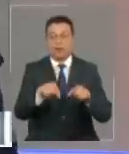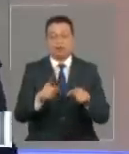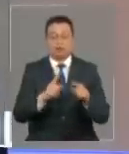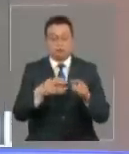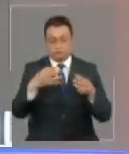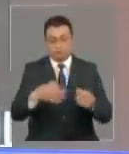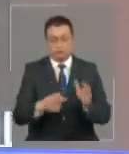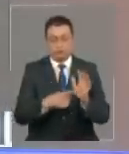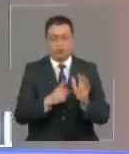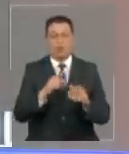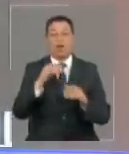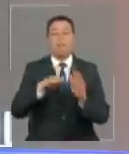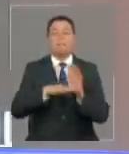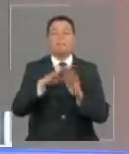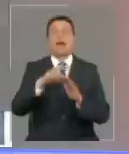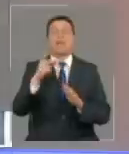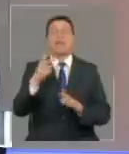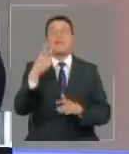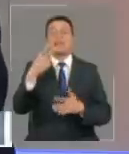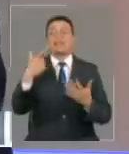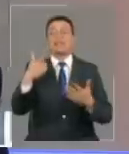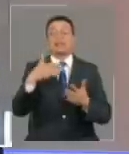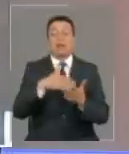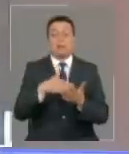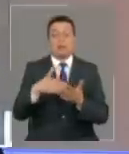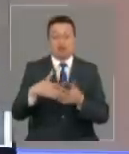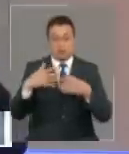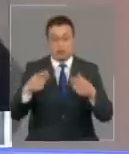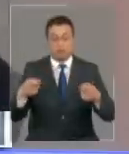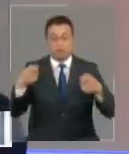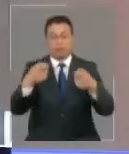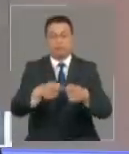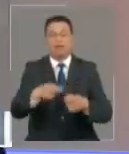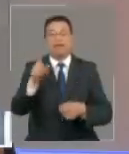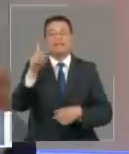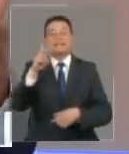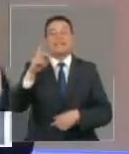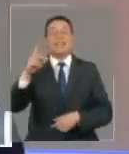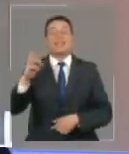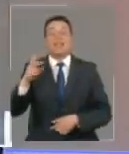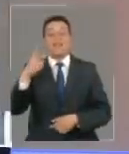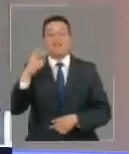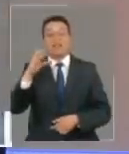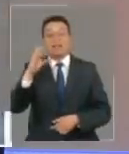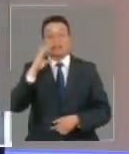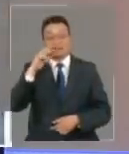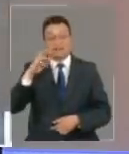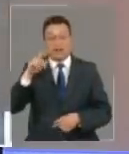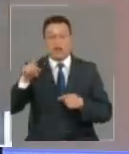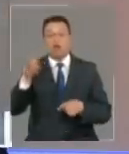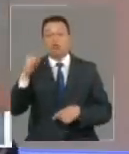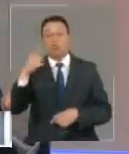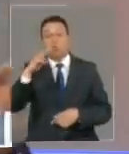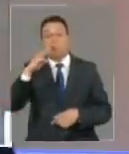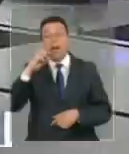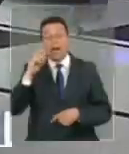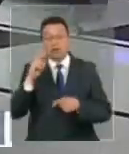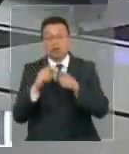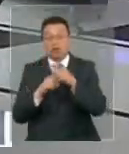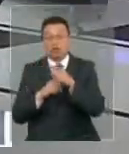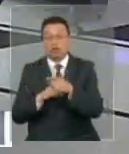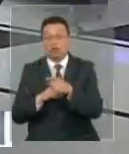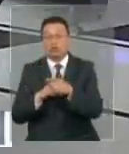efectivo. Nosotros hemos invertido más de 27 millones de pesos en arreglar las sedes vecinales. El sumario sanitario al cual se refiere, a él le